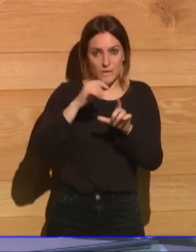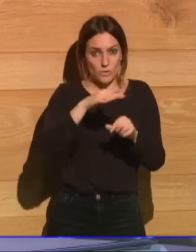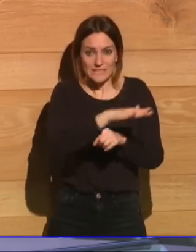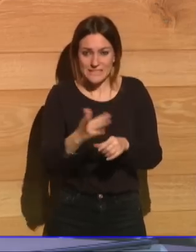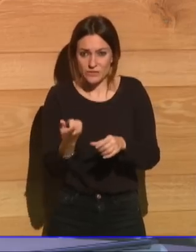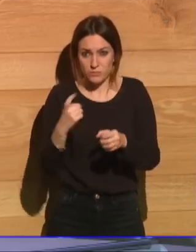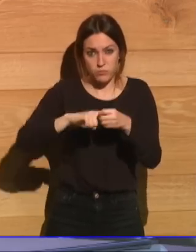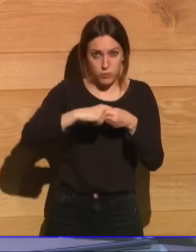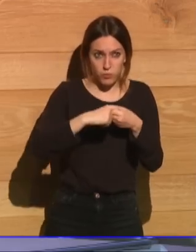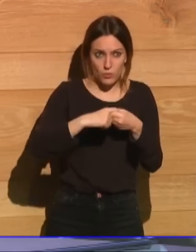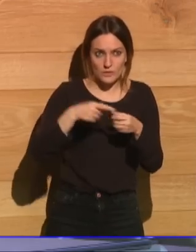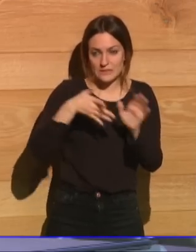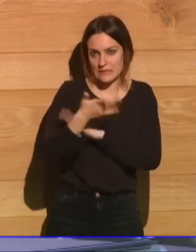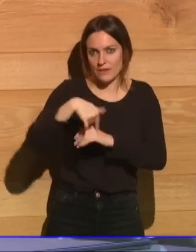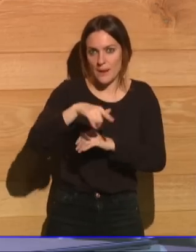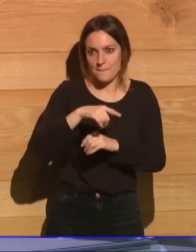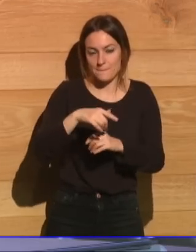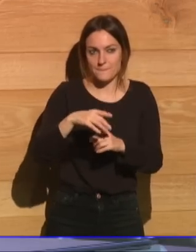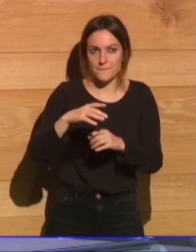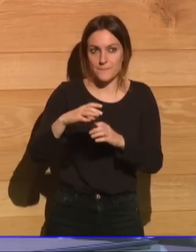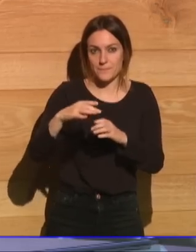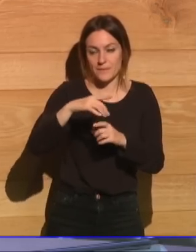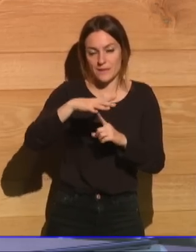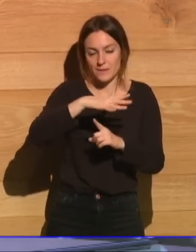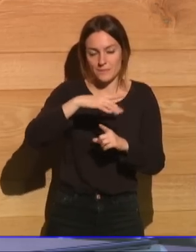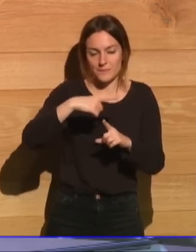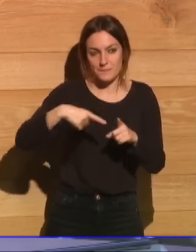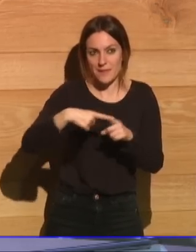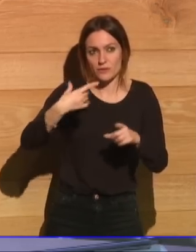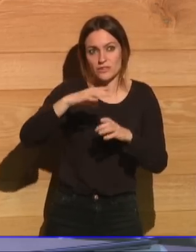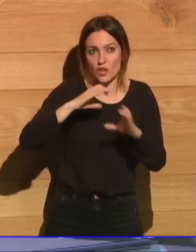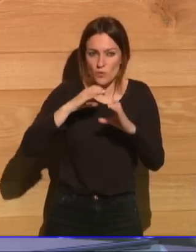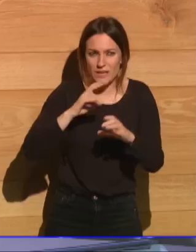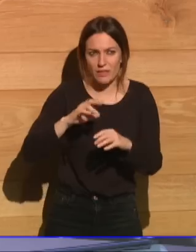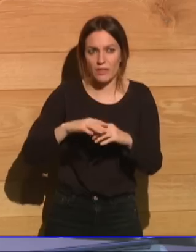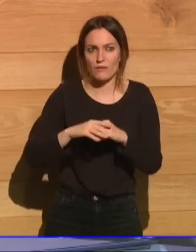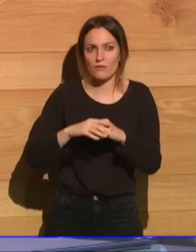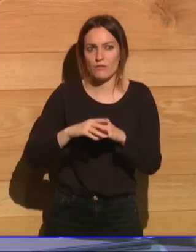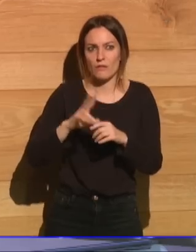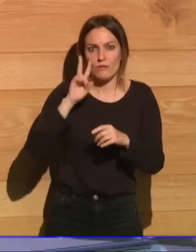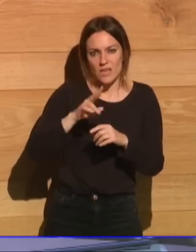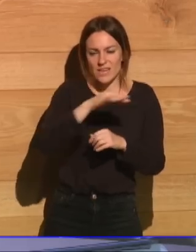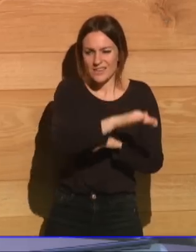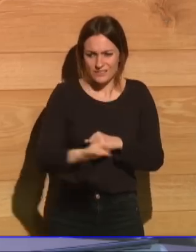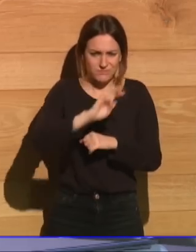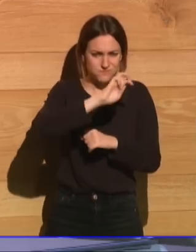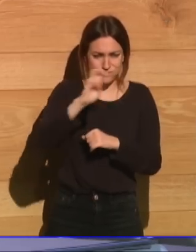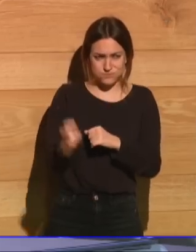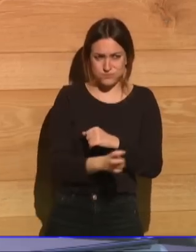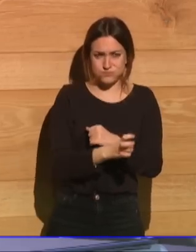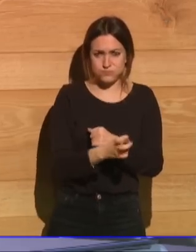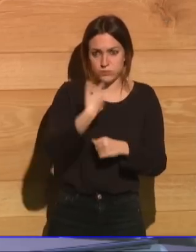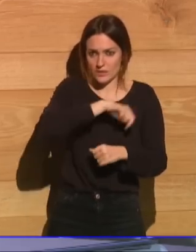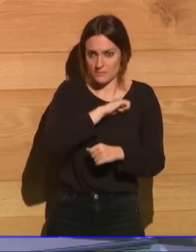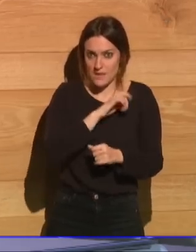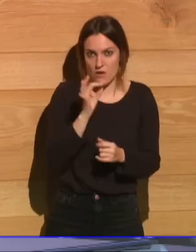ves reproducción en todos los medios de comunicación que se han visto recorrido, 30.000 niños, sí. que se ha recorrido toda